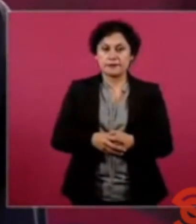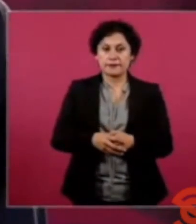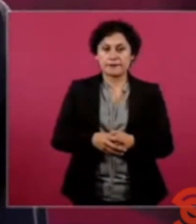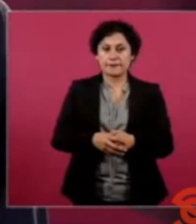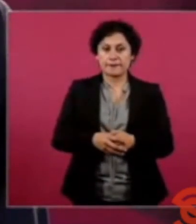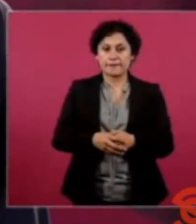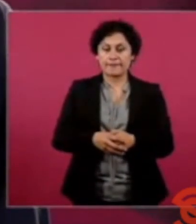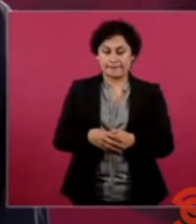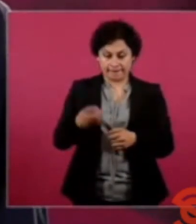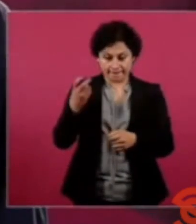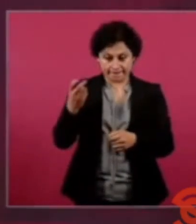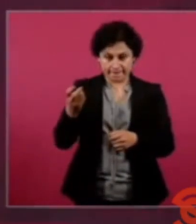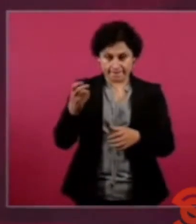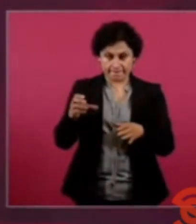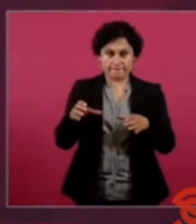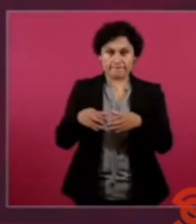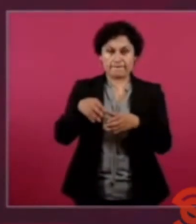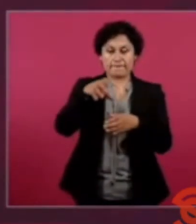CNOP.